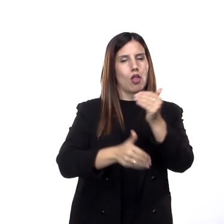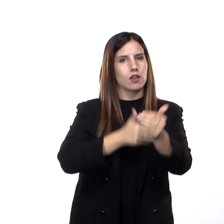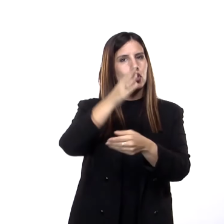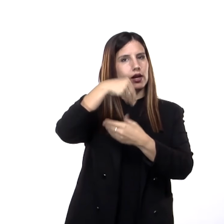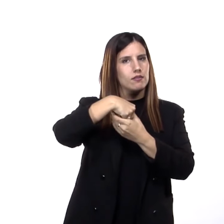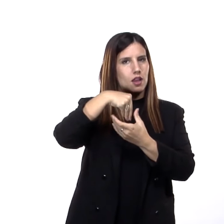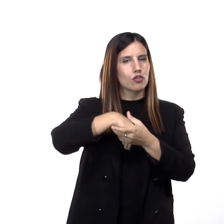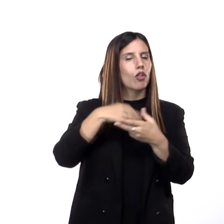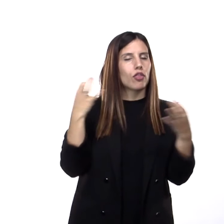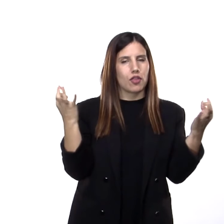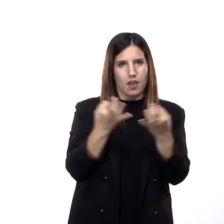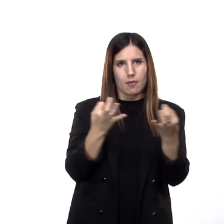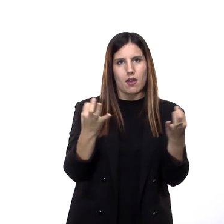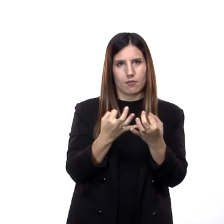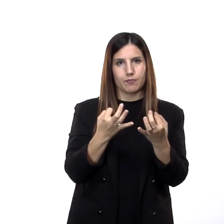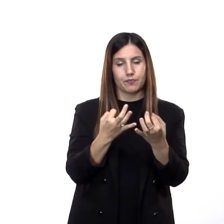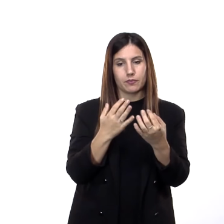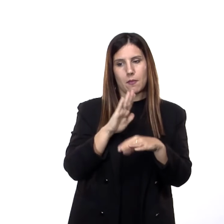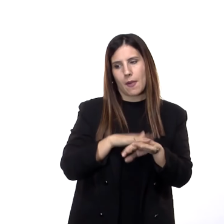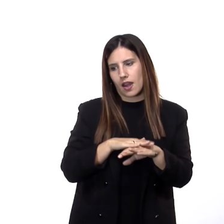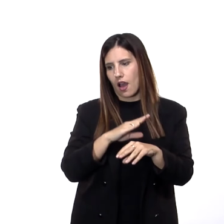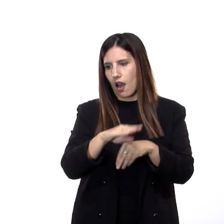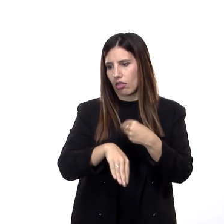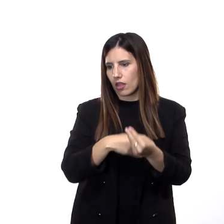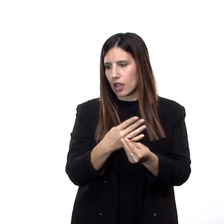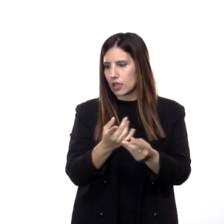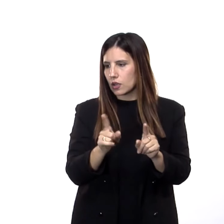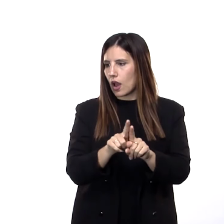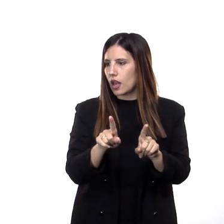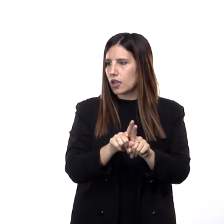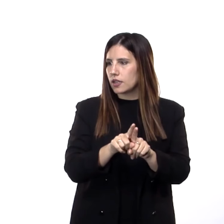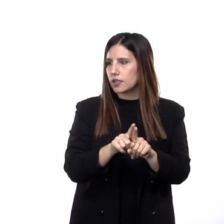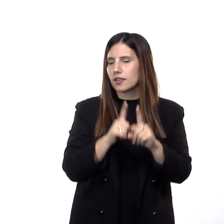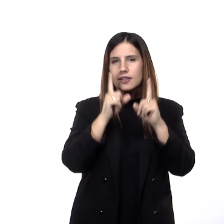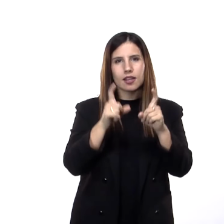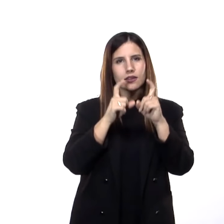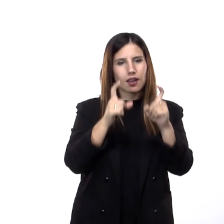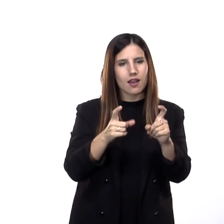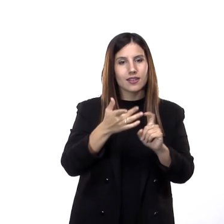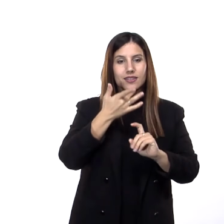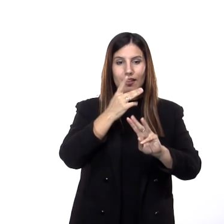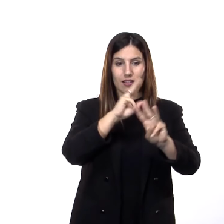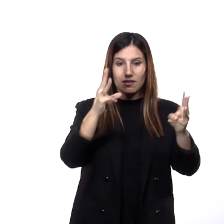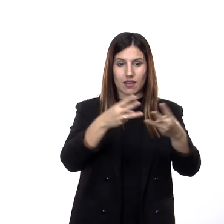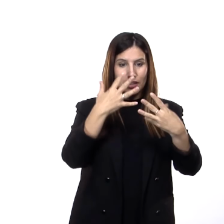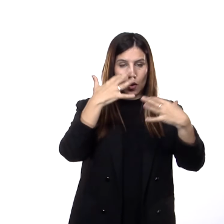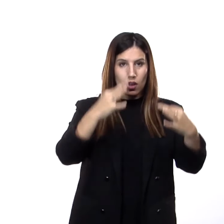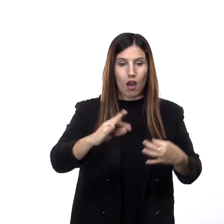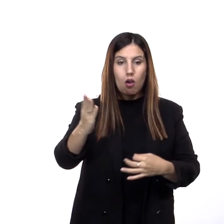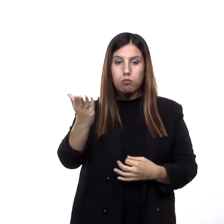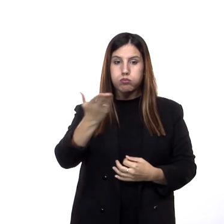para poder digamos ser la primera línea de defensa en ciberseguridad para toda